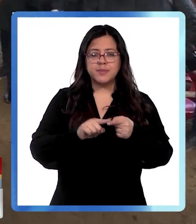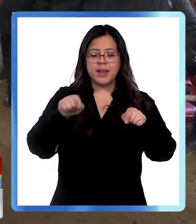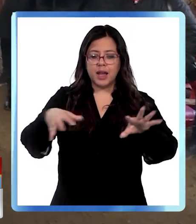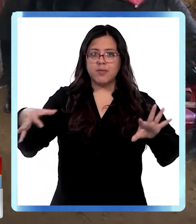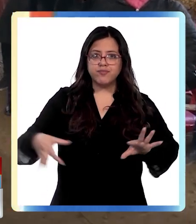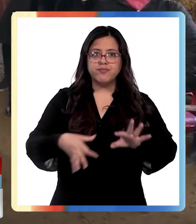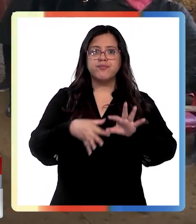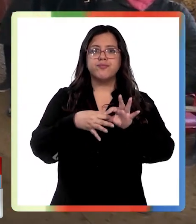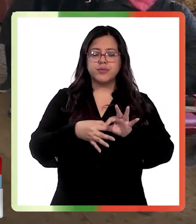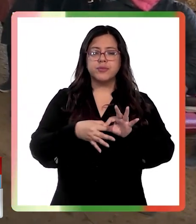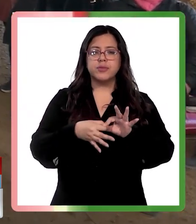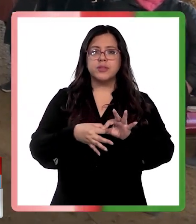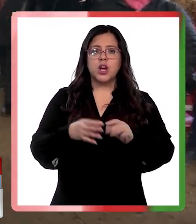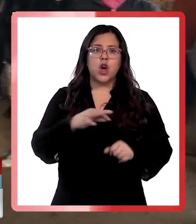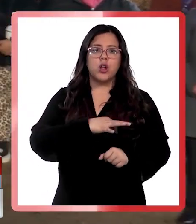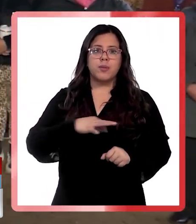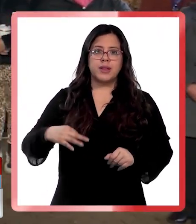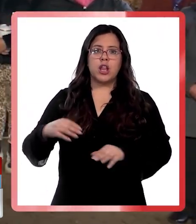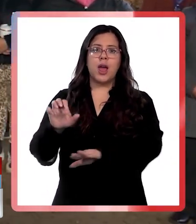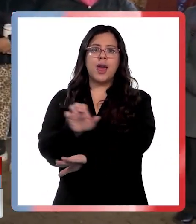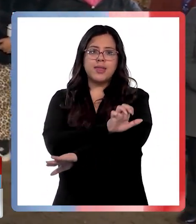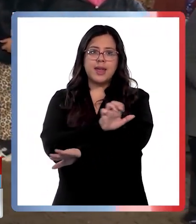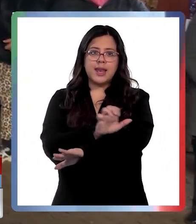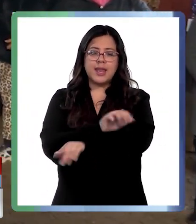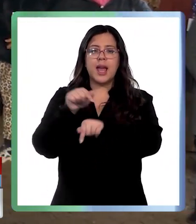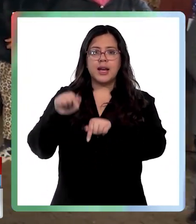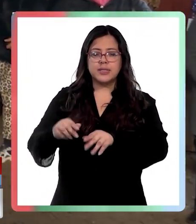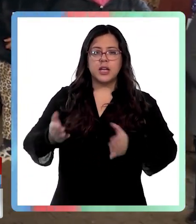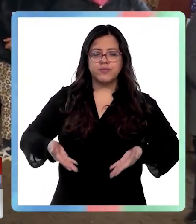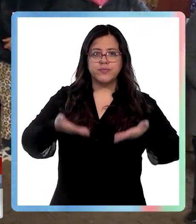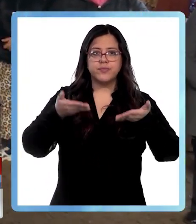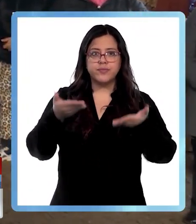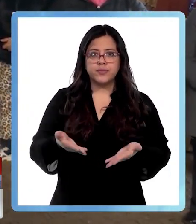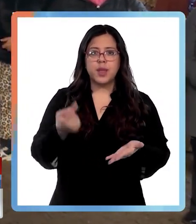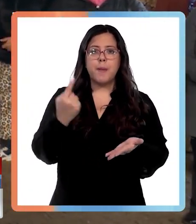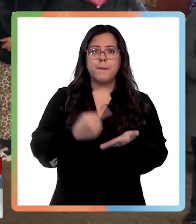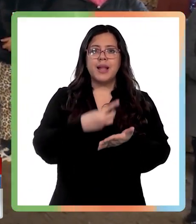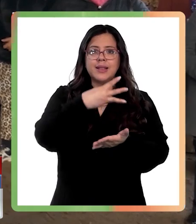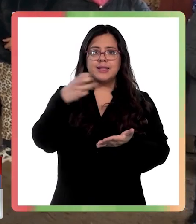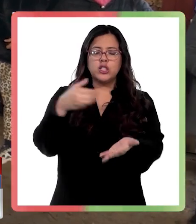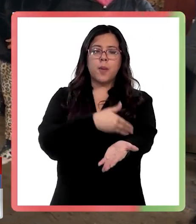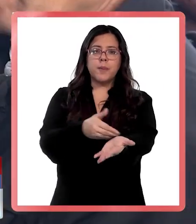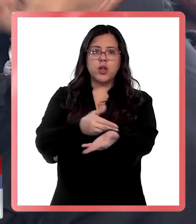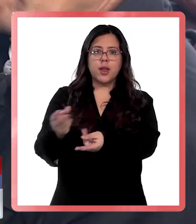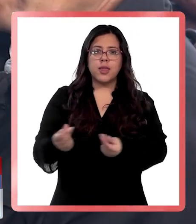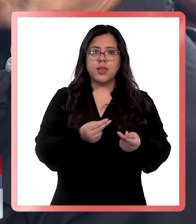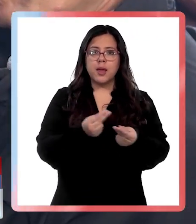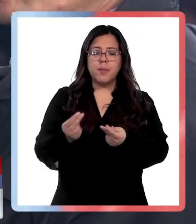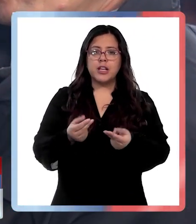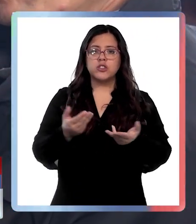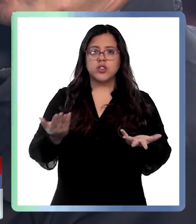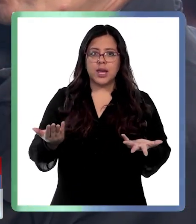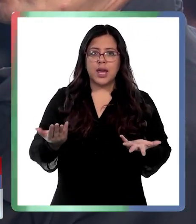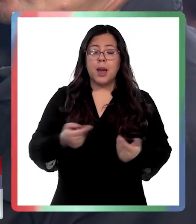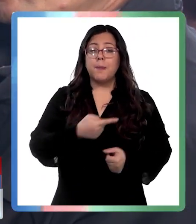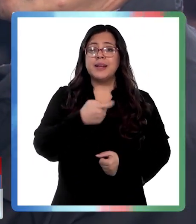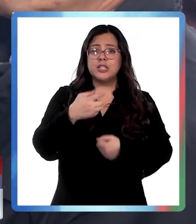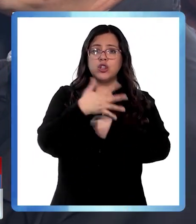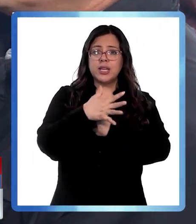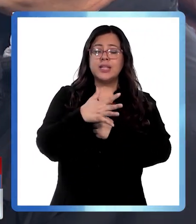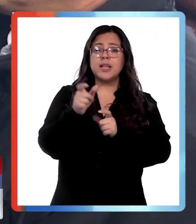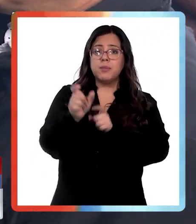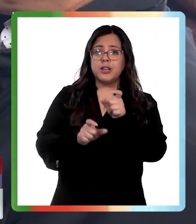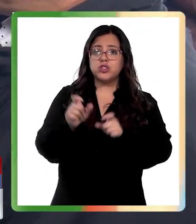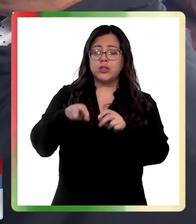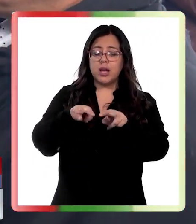esta alianza que tienen con el Ministerio de Energía, poniendo a disposición 1.300 millones de pesos para que